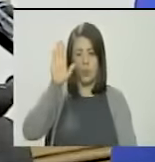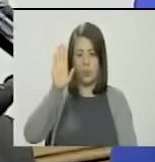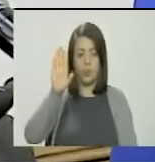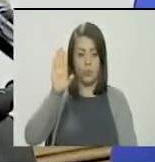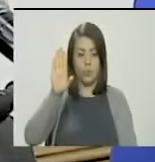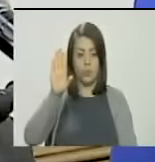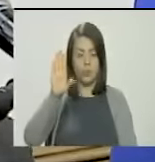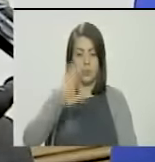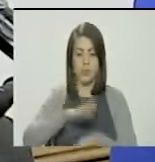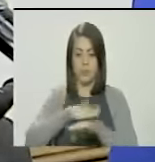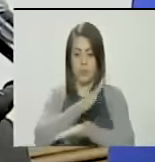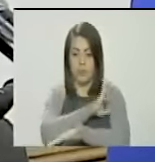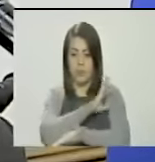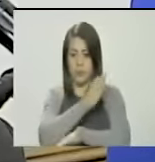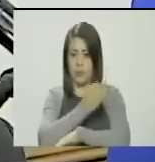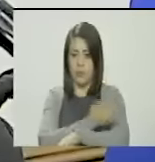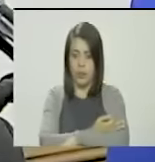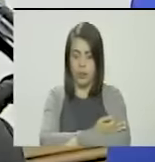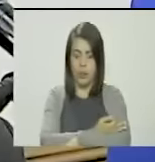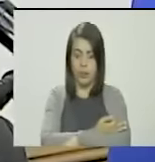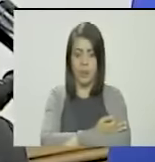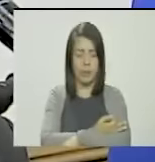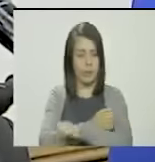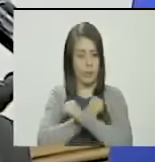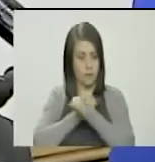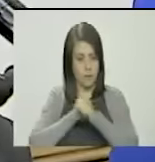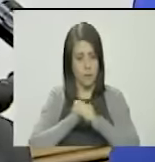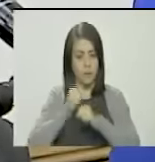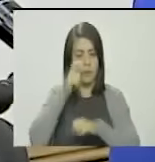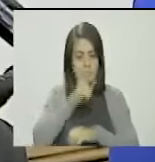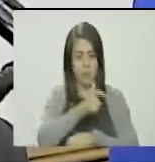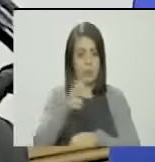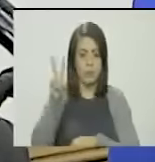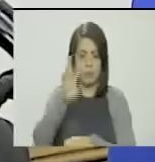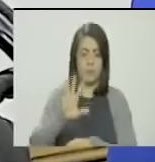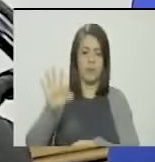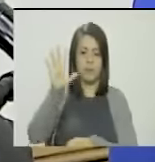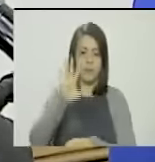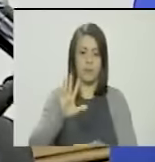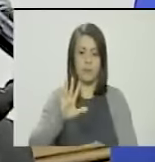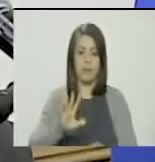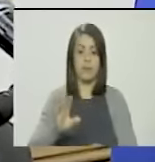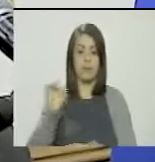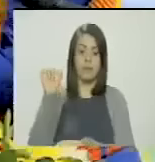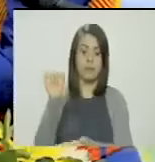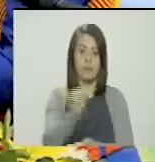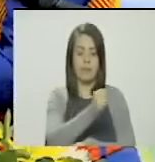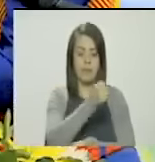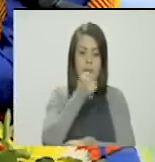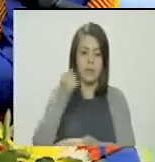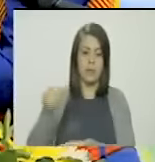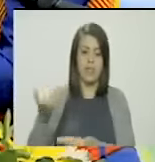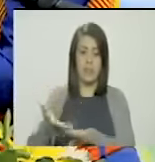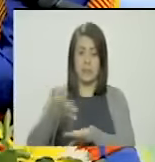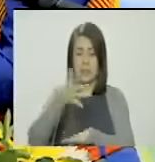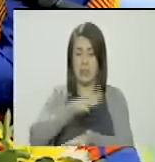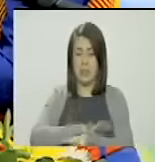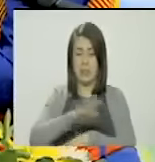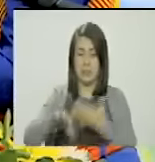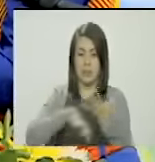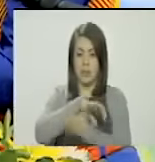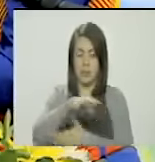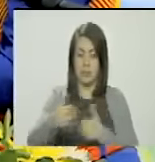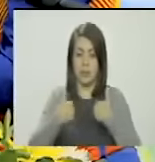Juro por la fuerza inmensa del pueblo de Venezuela que ha derrotado las peores